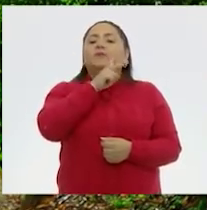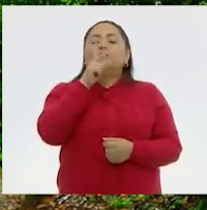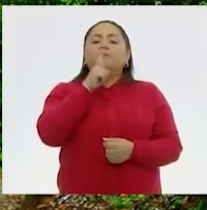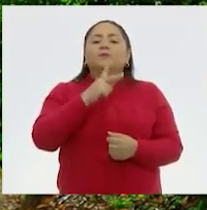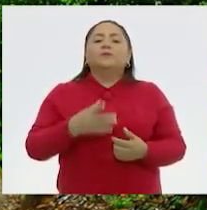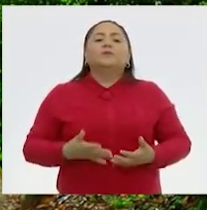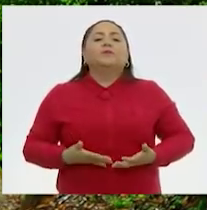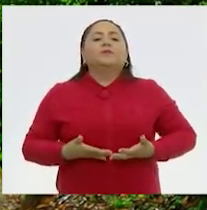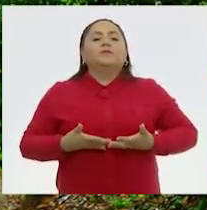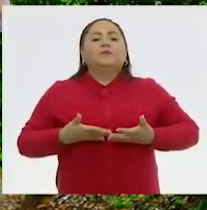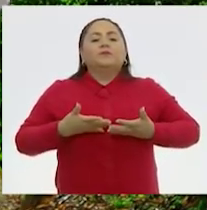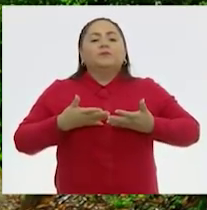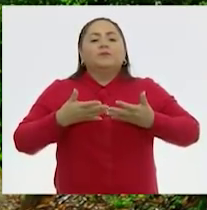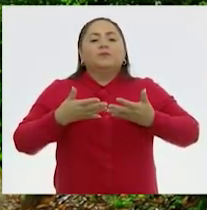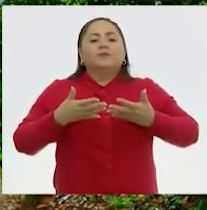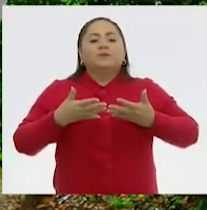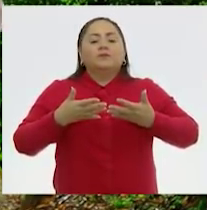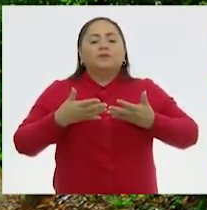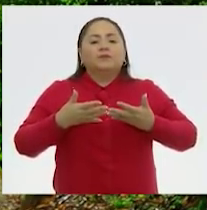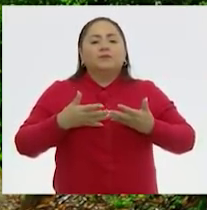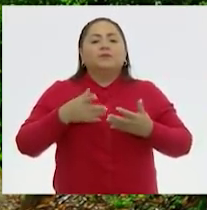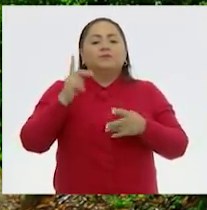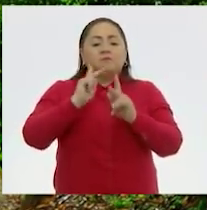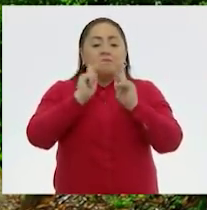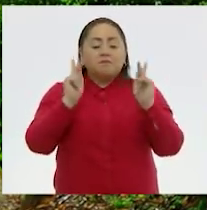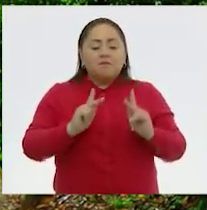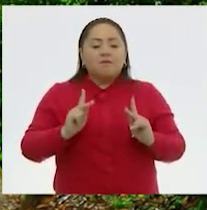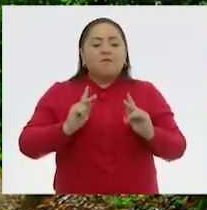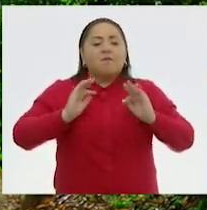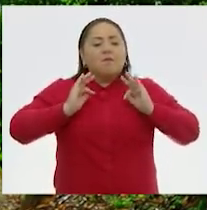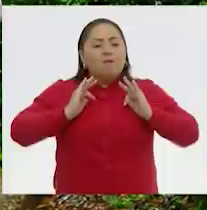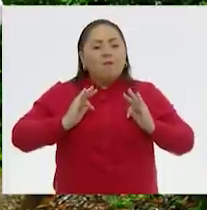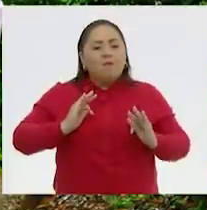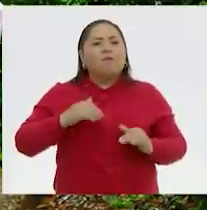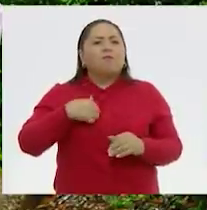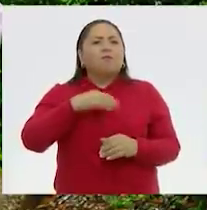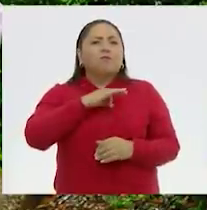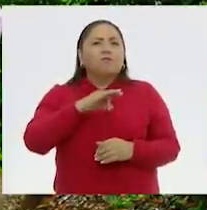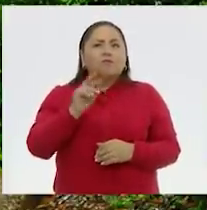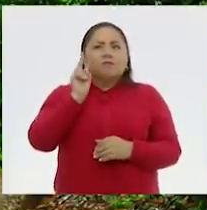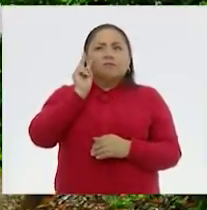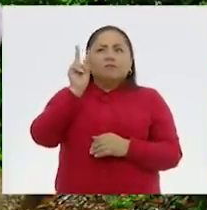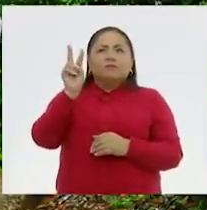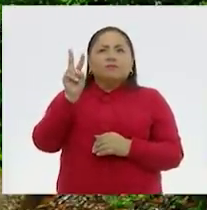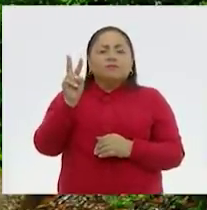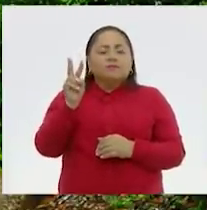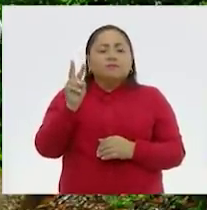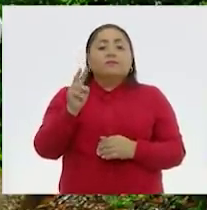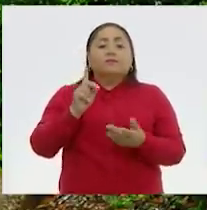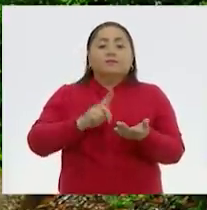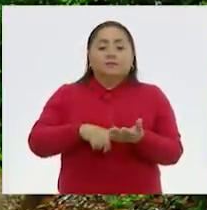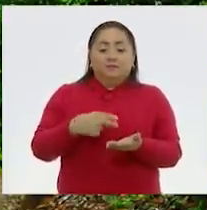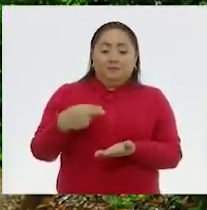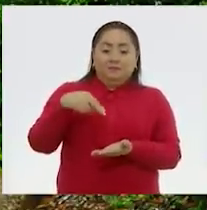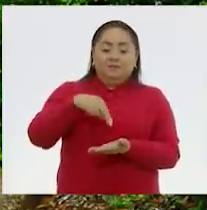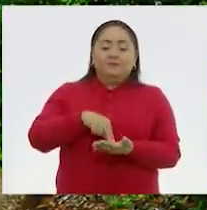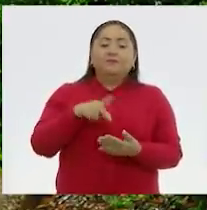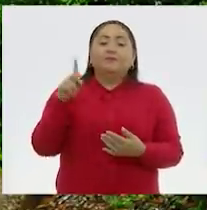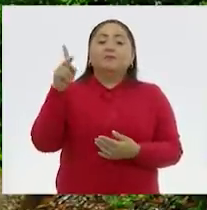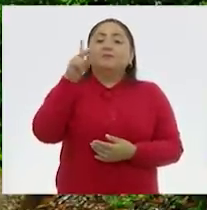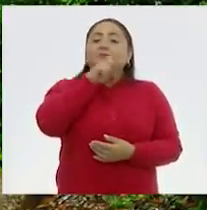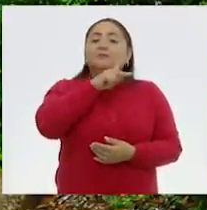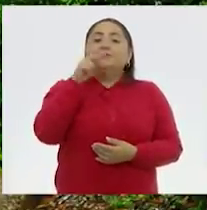respiramos. En paz y en calma yo puedo escuchar. Paramos y